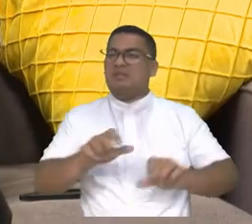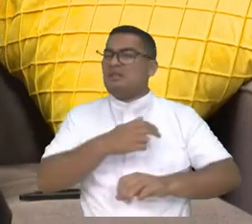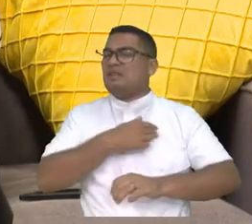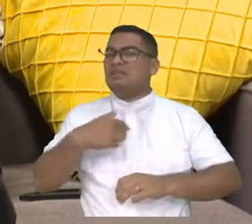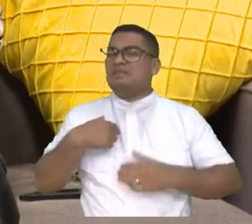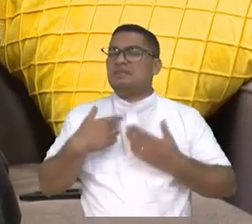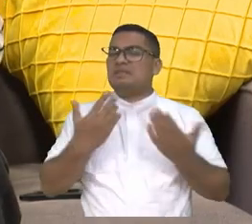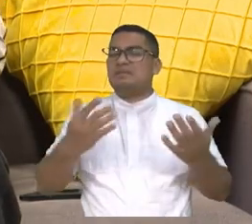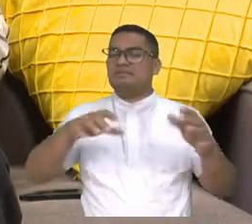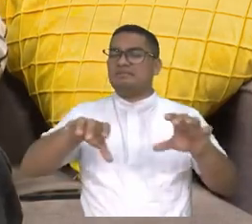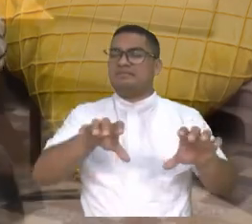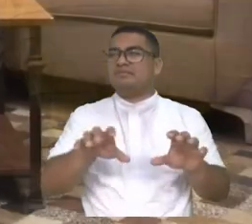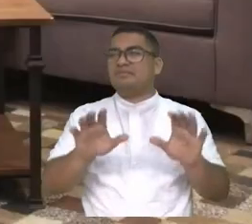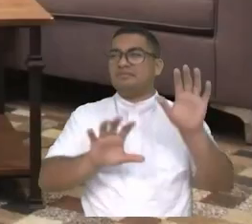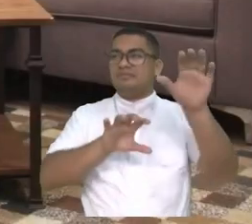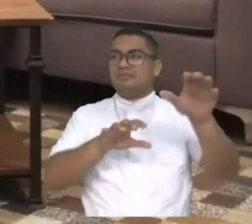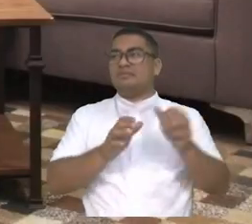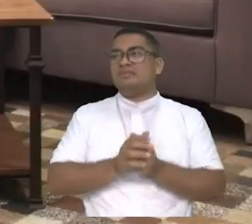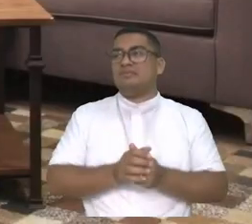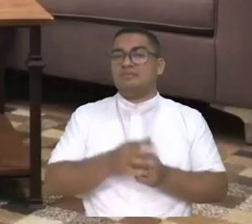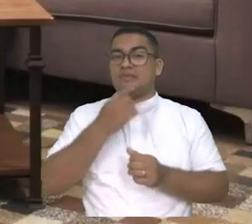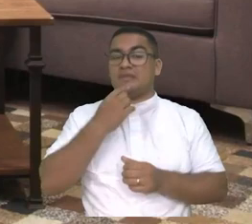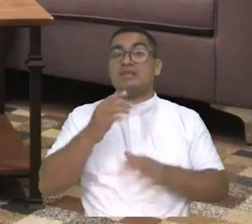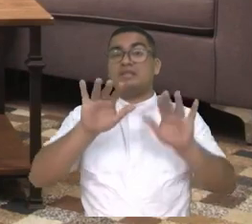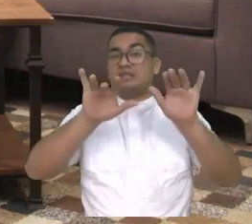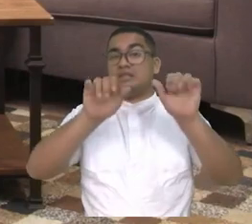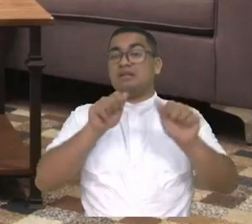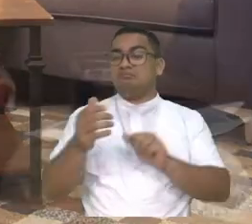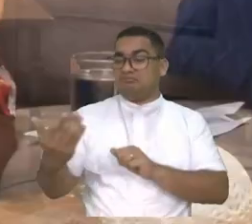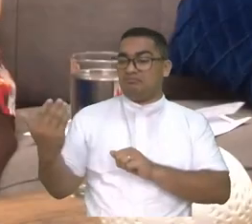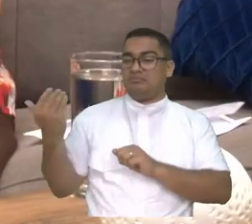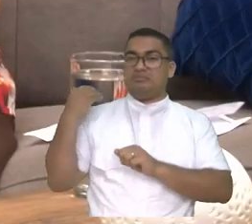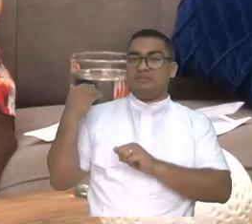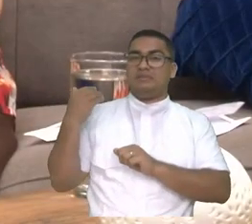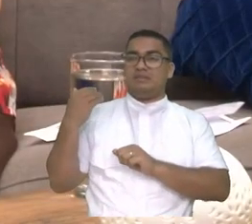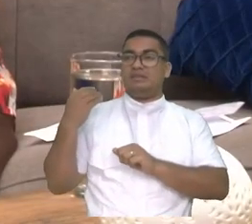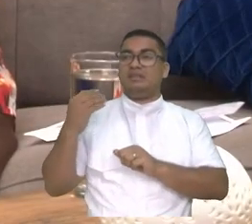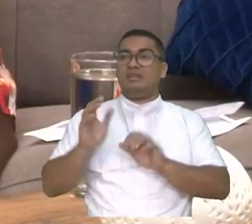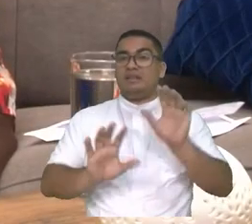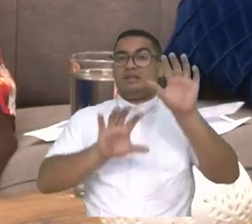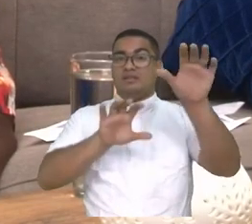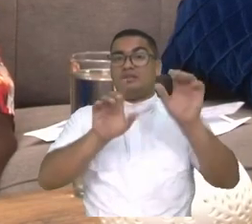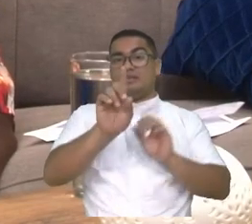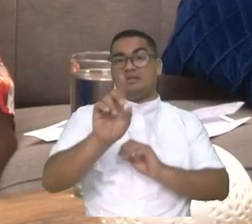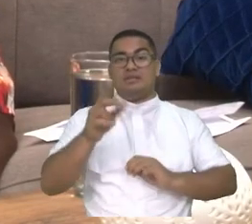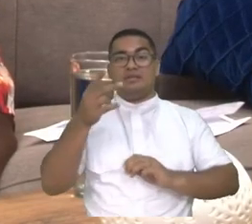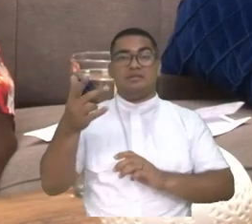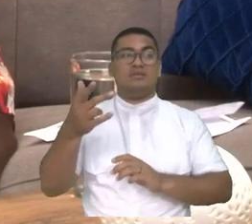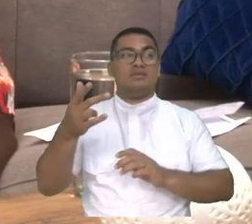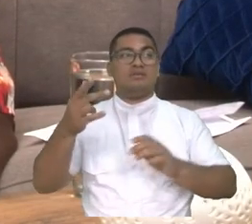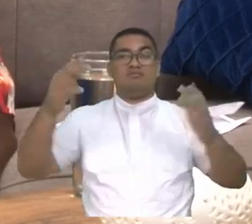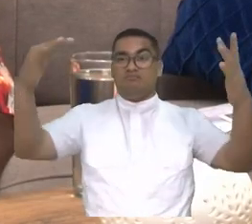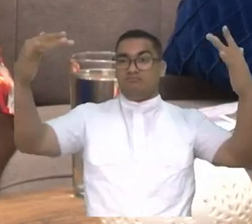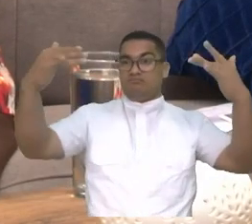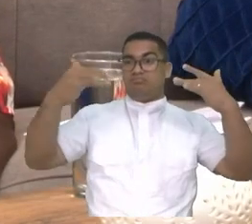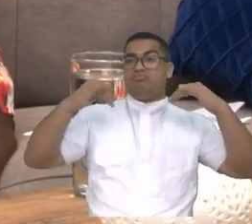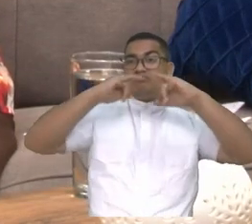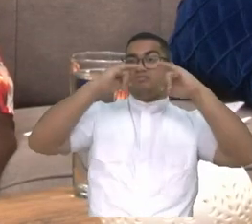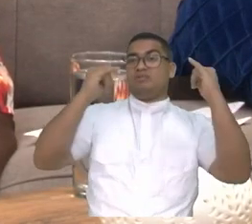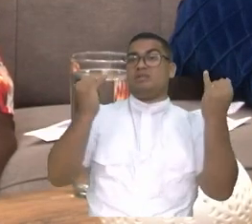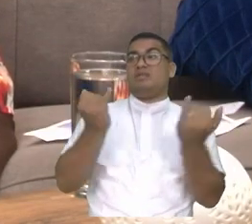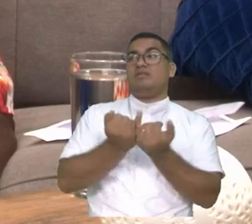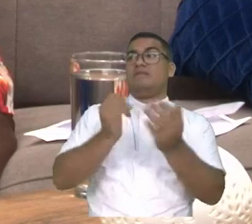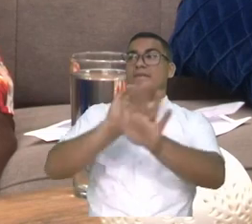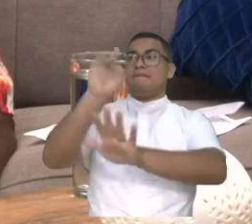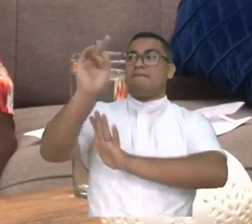actividad en León? Bueno, ya acabamos de pasar en León el 18º Simposio Internacional, que verdaderamente superó